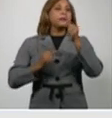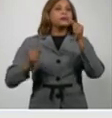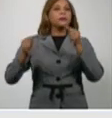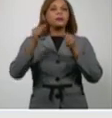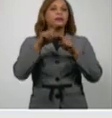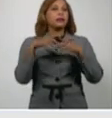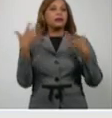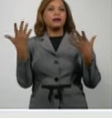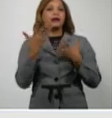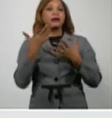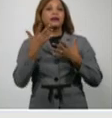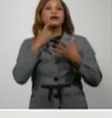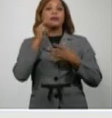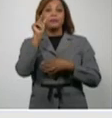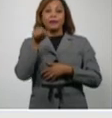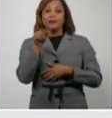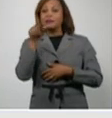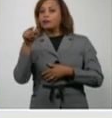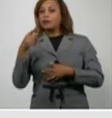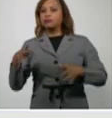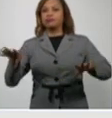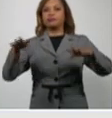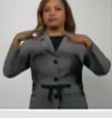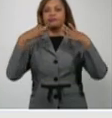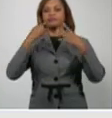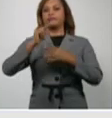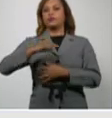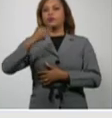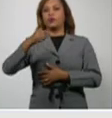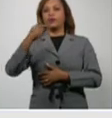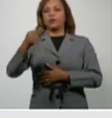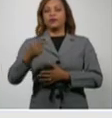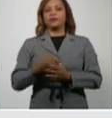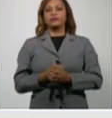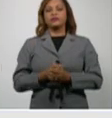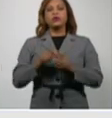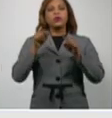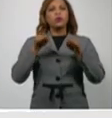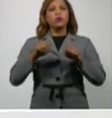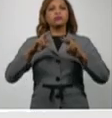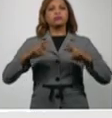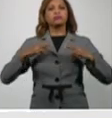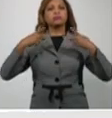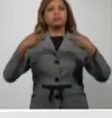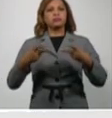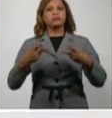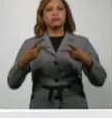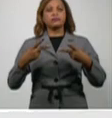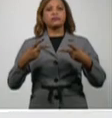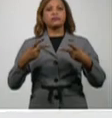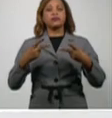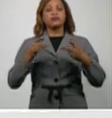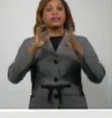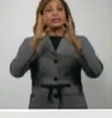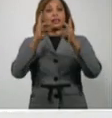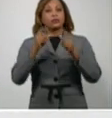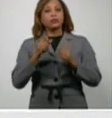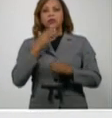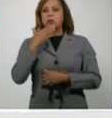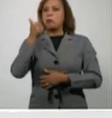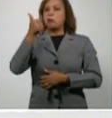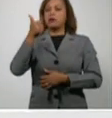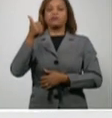personas que siguen la información diariamente. Hoy nuevamente con resultados no